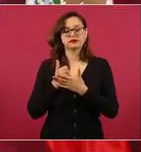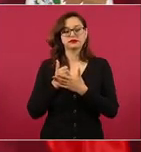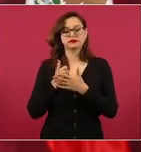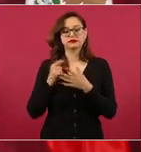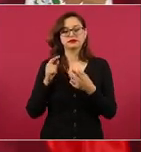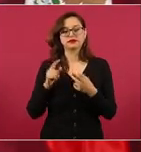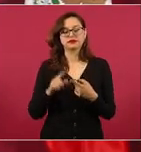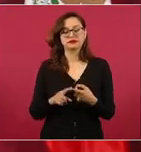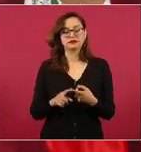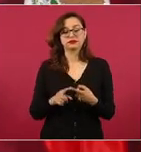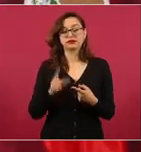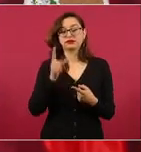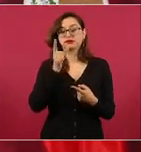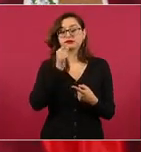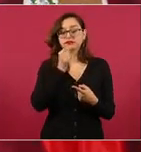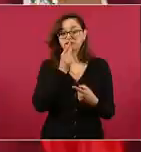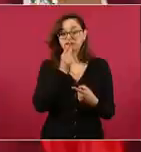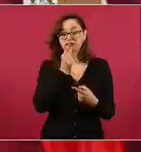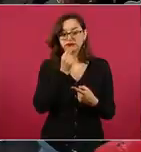federal, ¿cómo se llamaba?